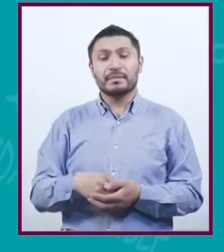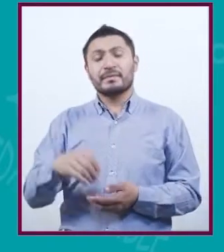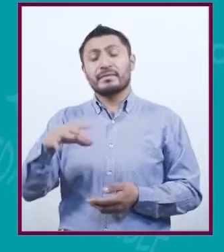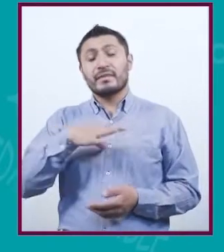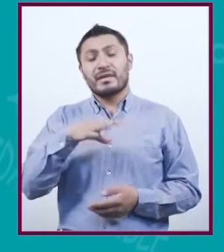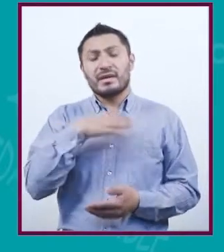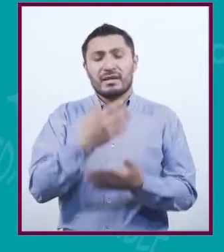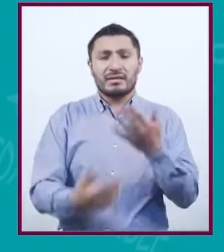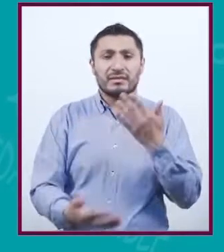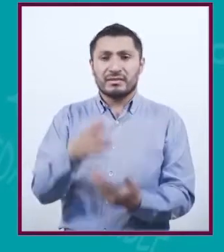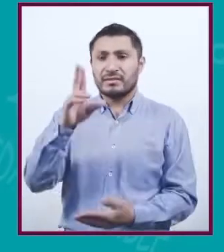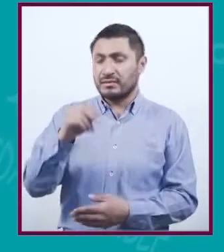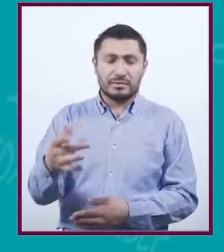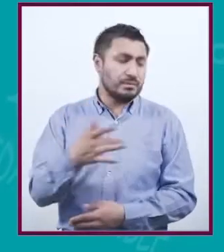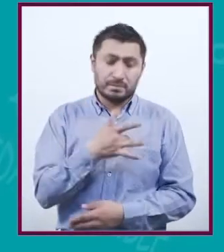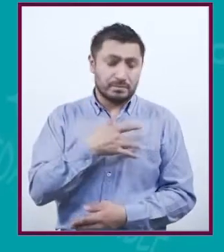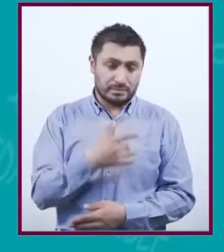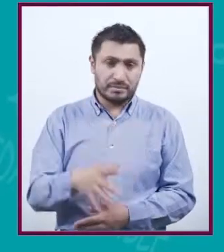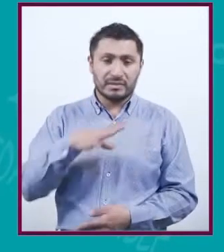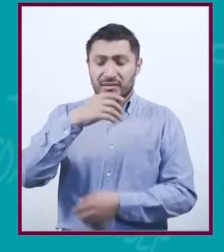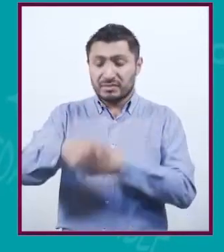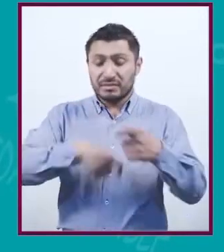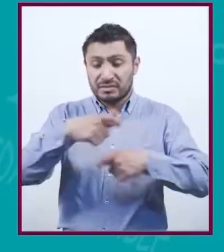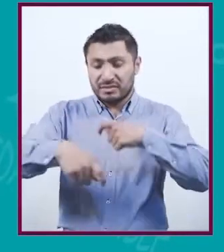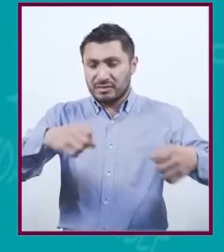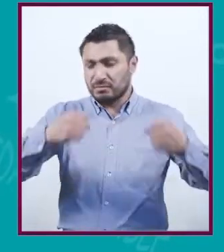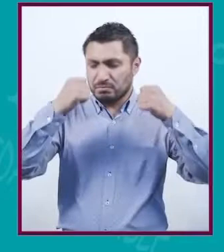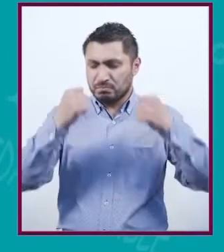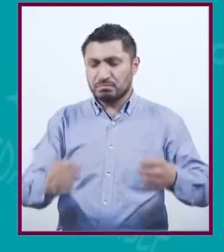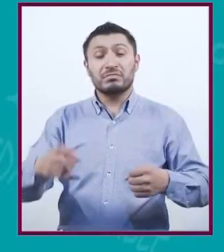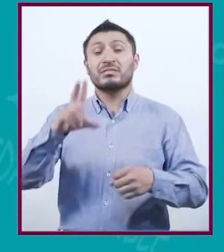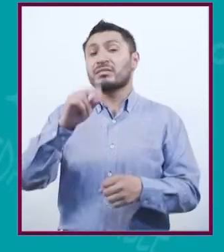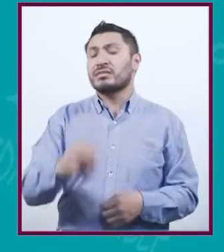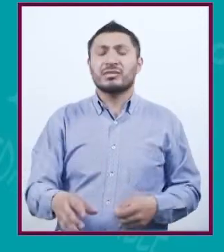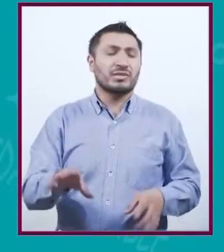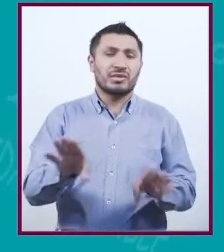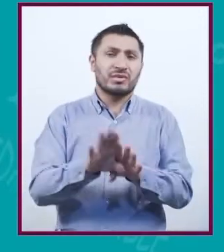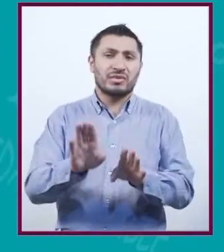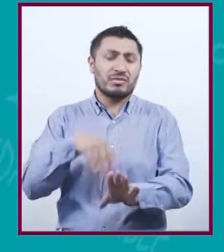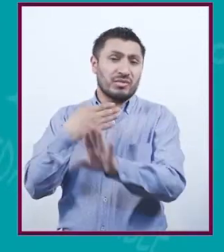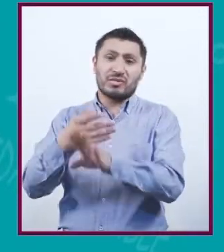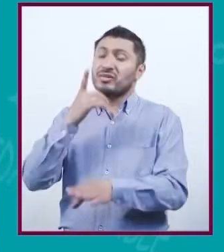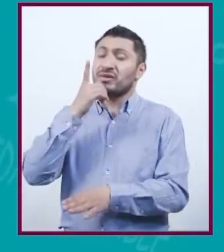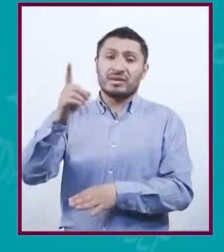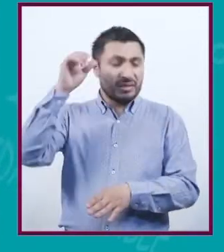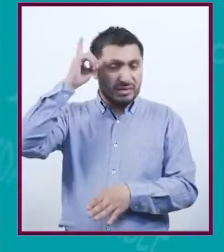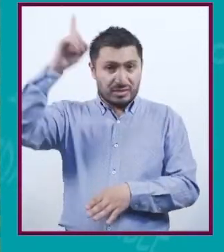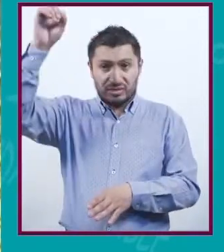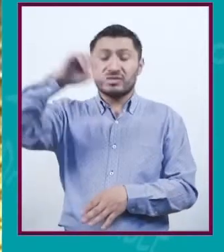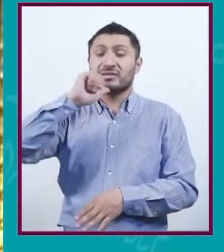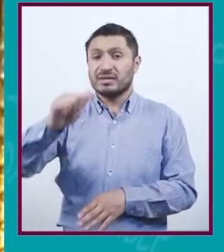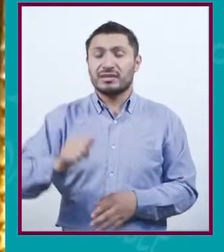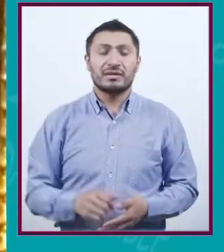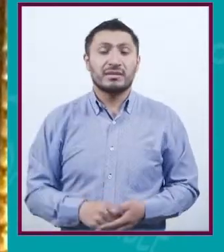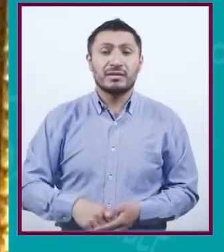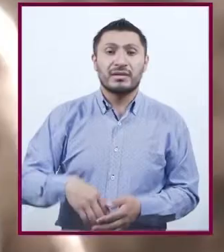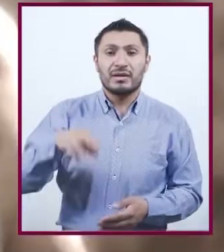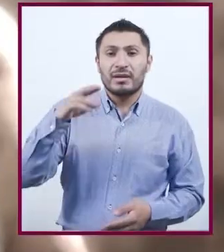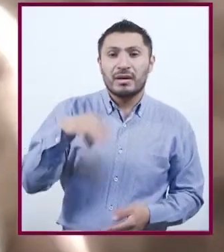Padilla. Aquí tienes nuestras manos, que no nuestro corazón. Átalas con cuerdas fuertes, pues no renegamos de